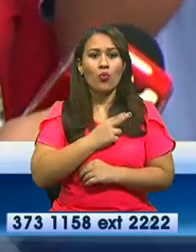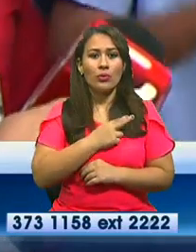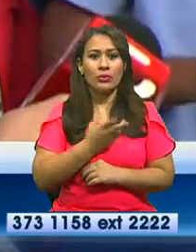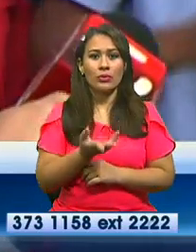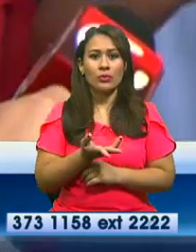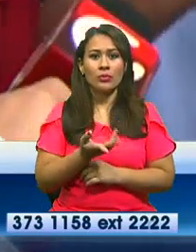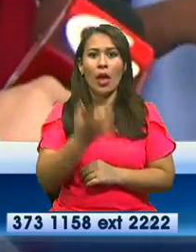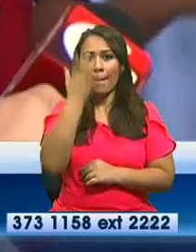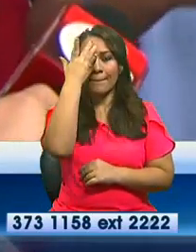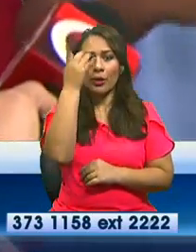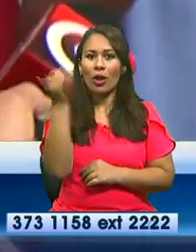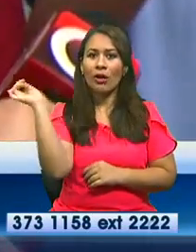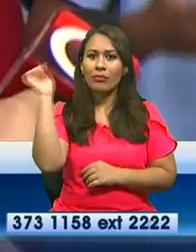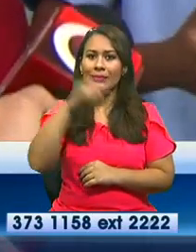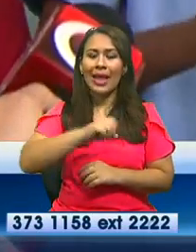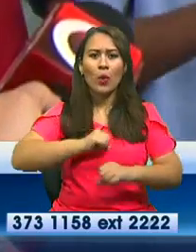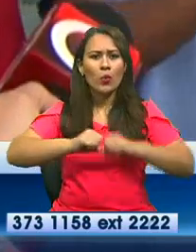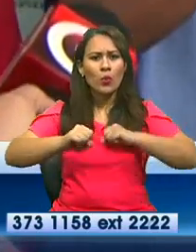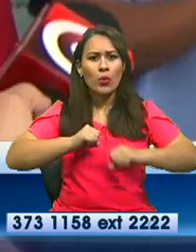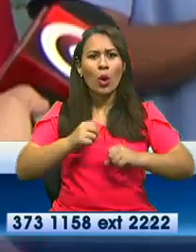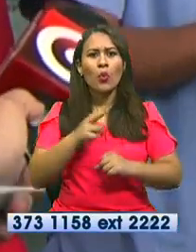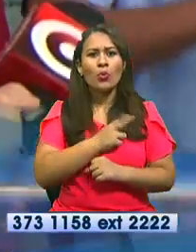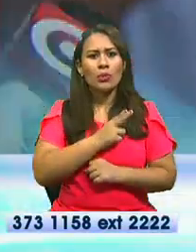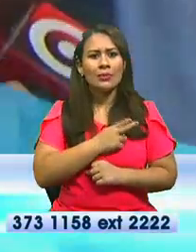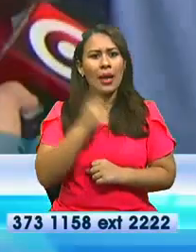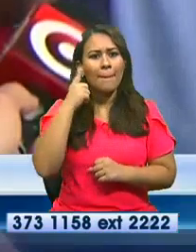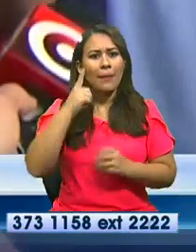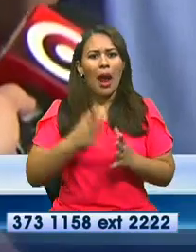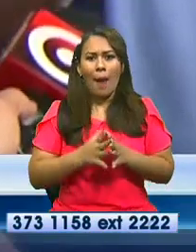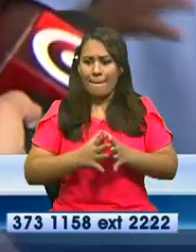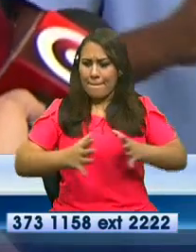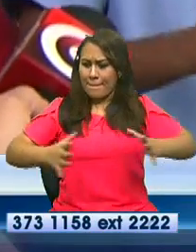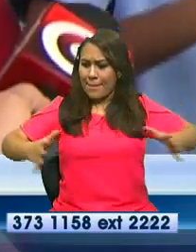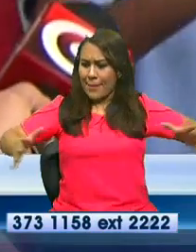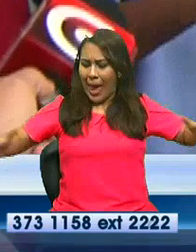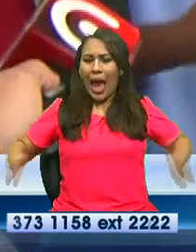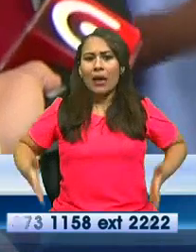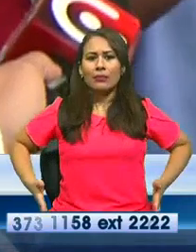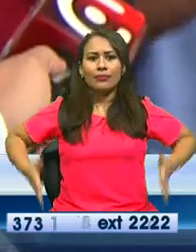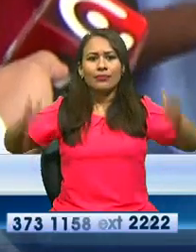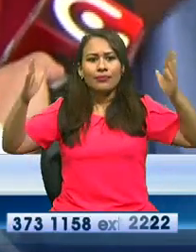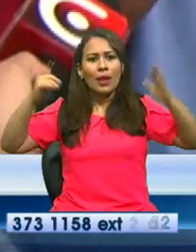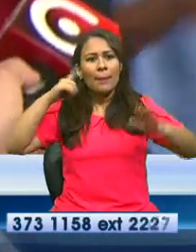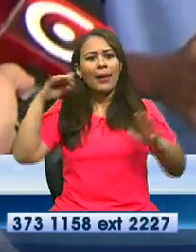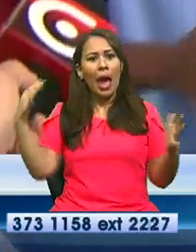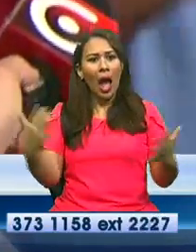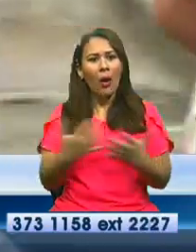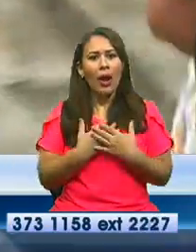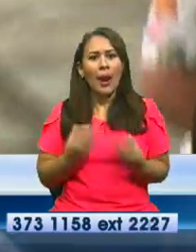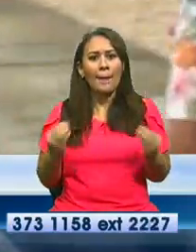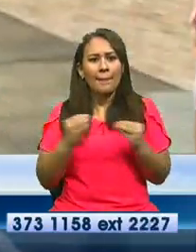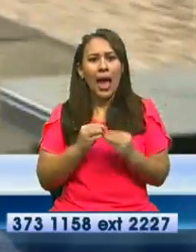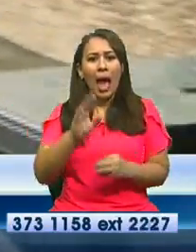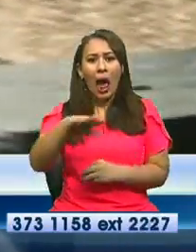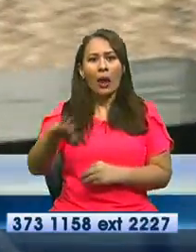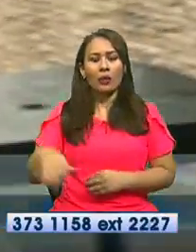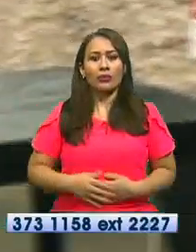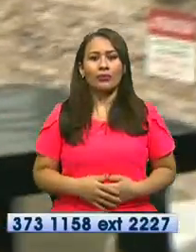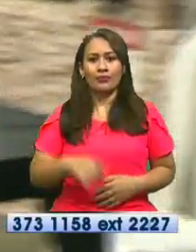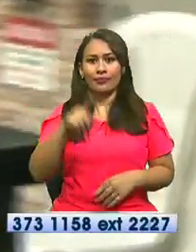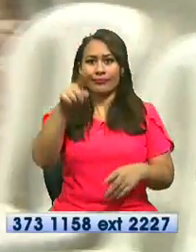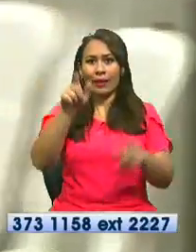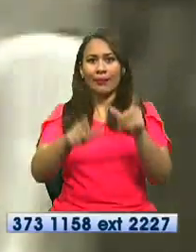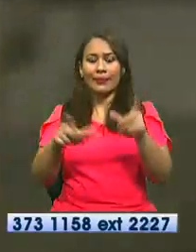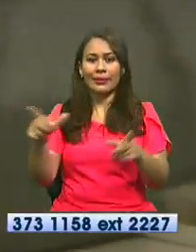intervención nunca se esforzó la universidad para agrandar su infraestructura y poder acoger la demanda? Ajenas a la pugna